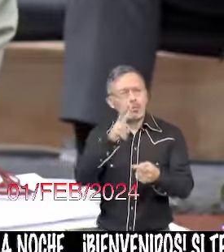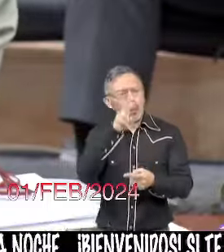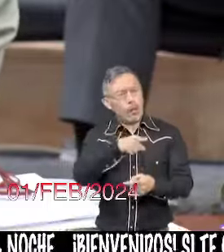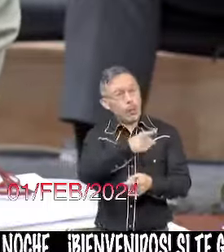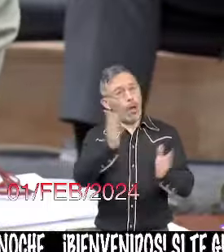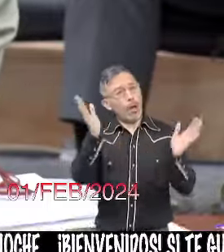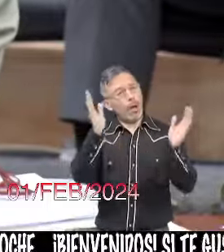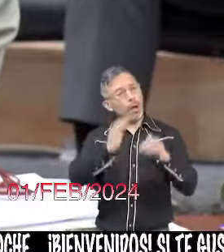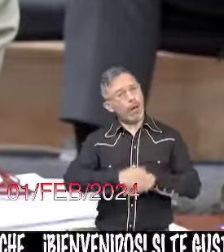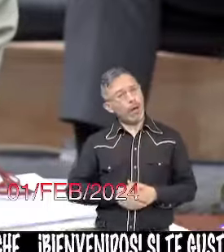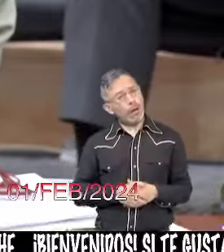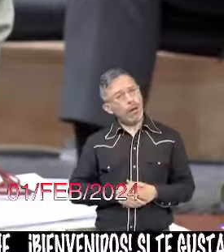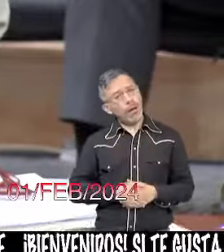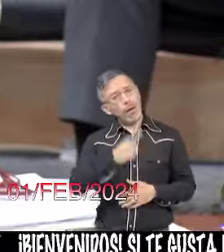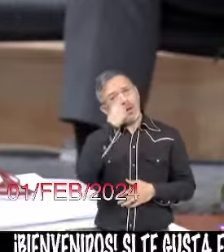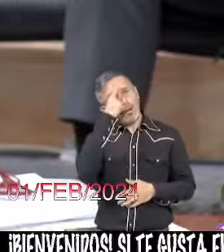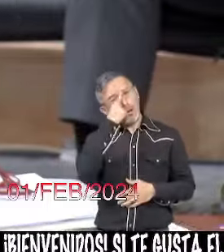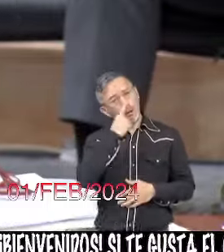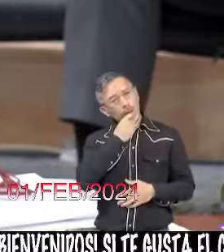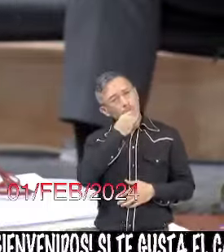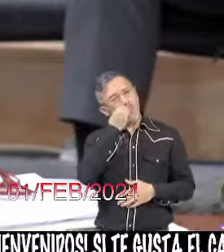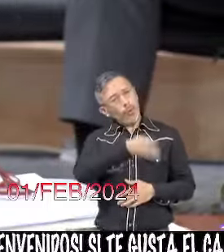Mira qué bonita autoridad moral.